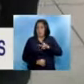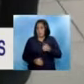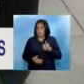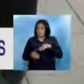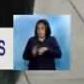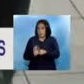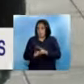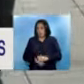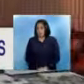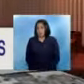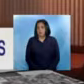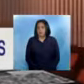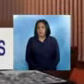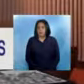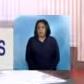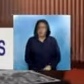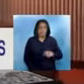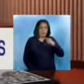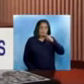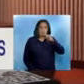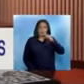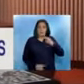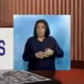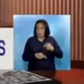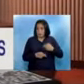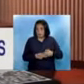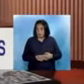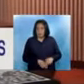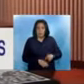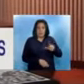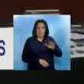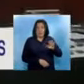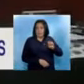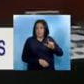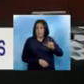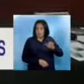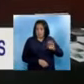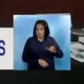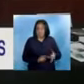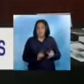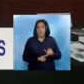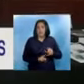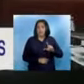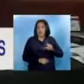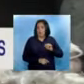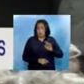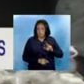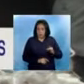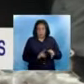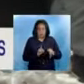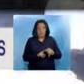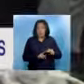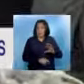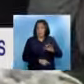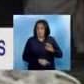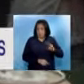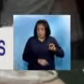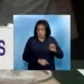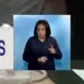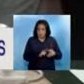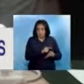esa oportunidad. Las mujeres identificadas como Leslie Reyes, Gloria Oblitas y Carmen Paucar,